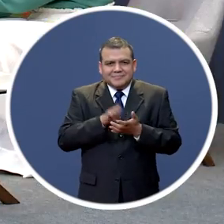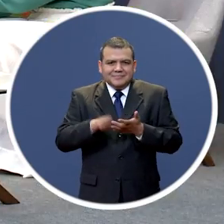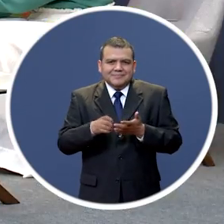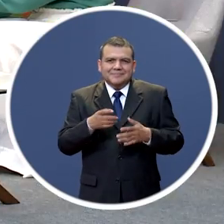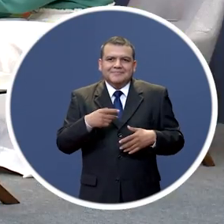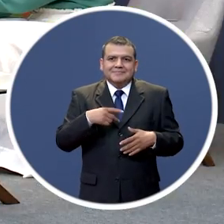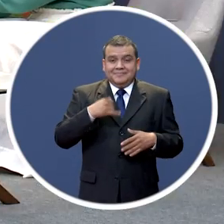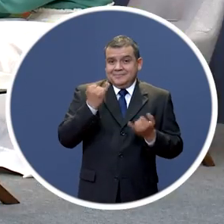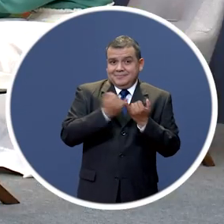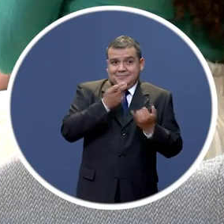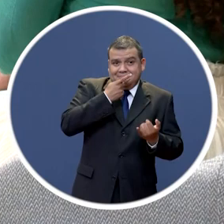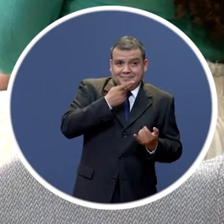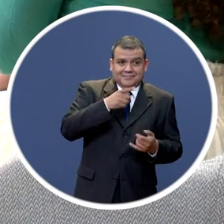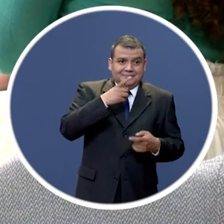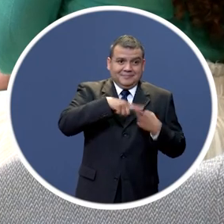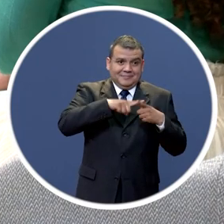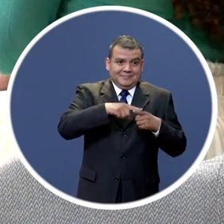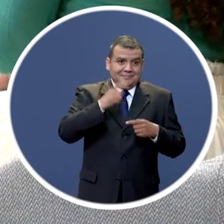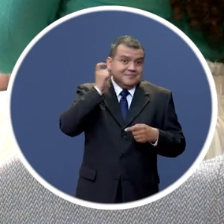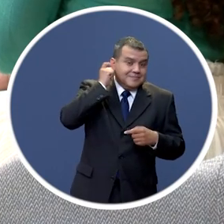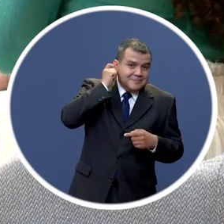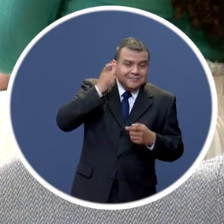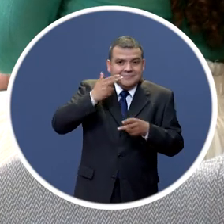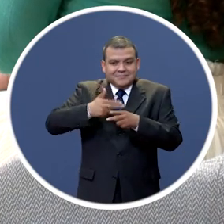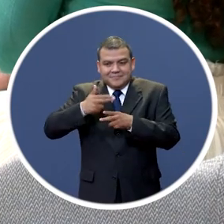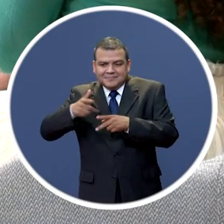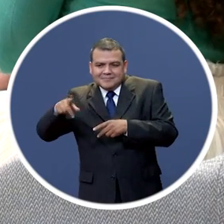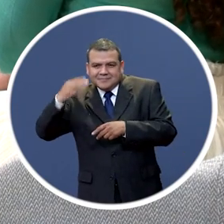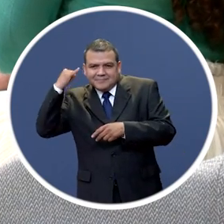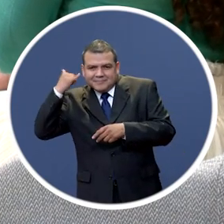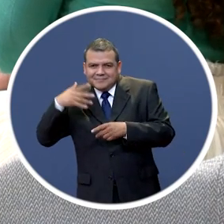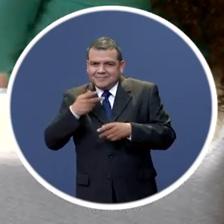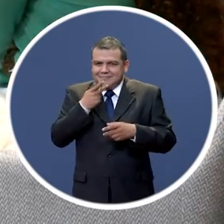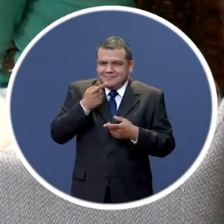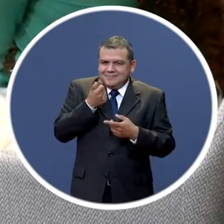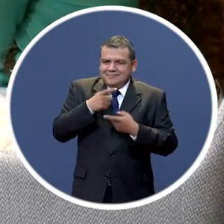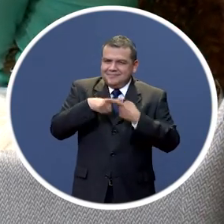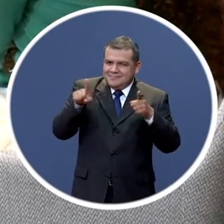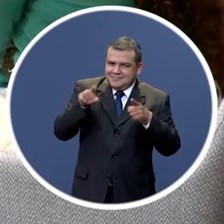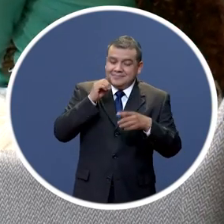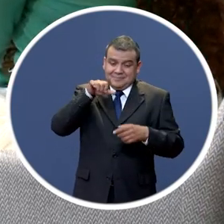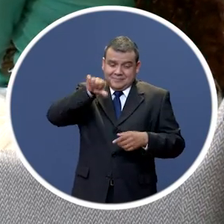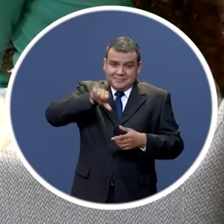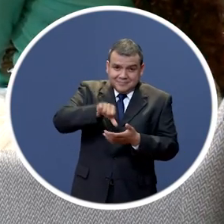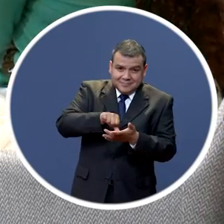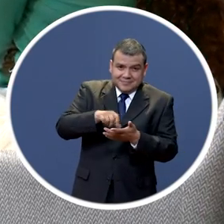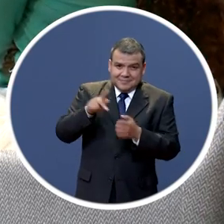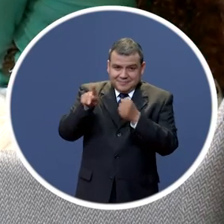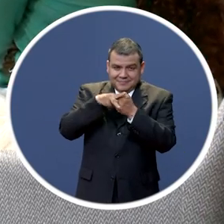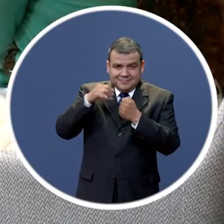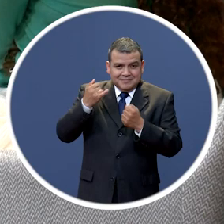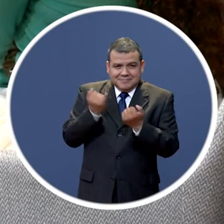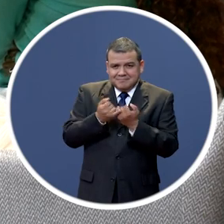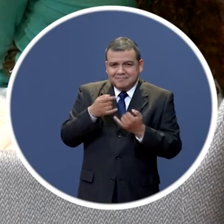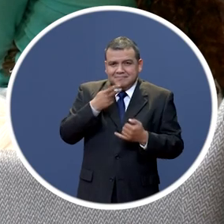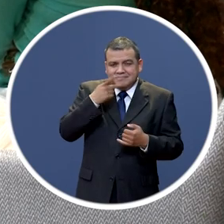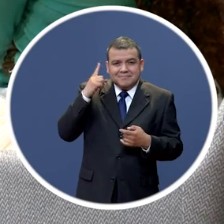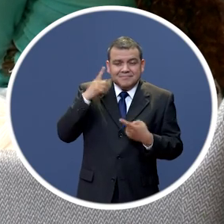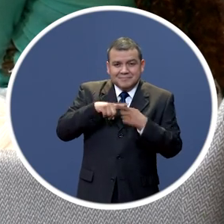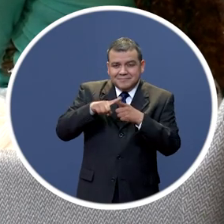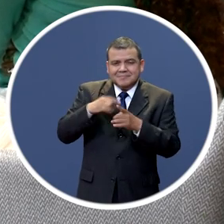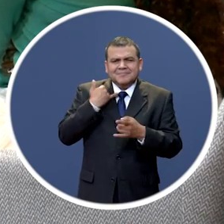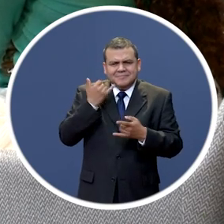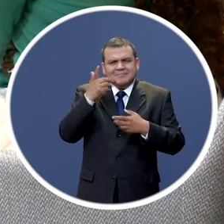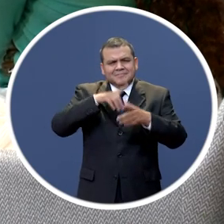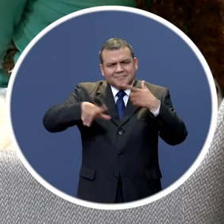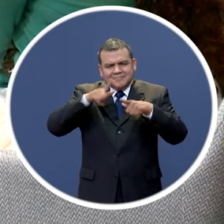hablamos diferente, quizá quien reside en Baja California de quien reside en Yucatán o quien reside en el centro del país. Y igual sucede en todos los